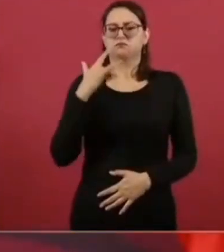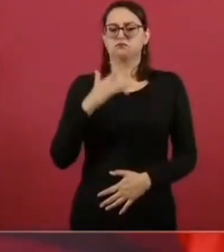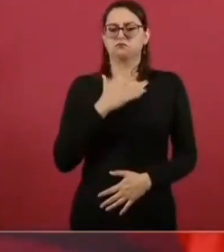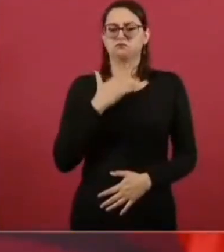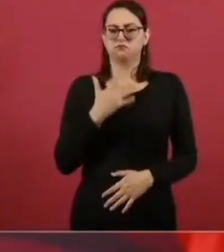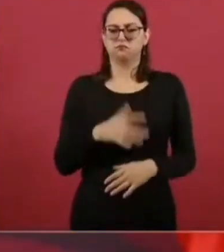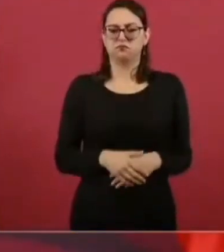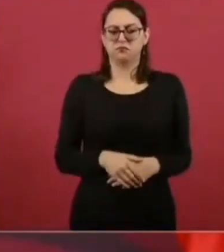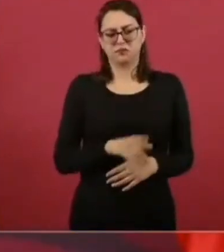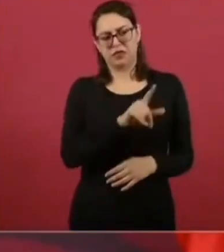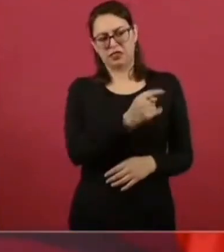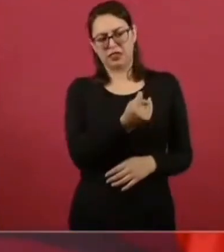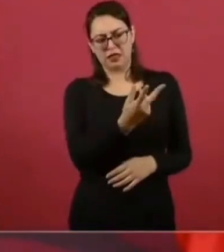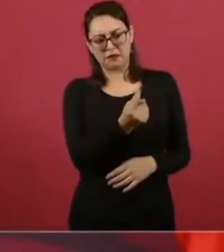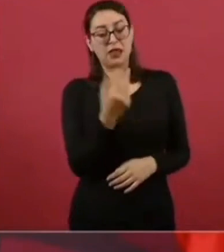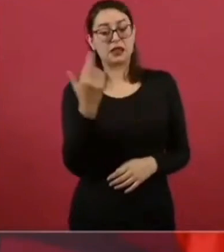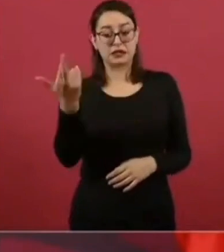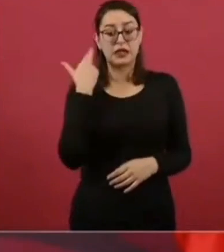los medios